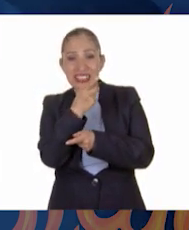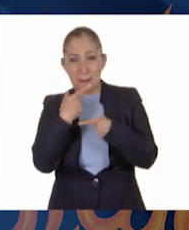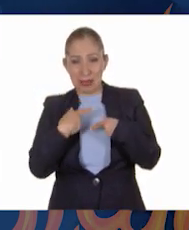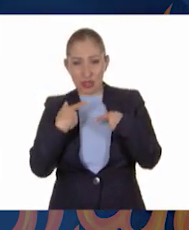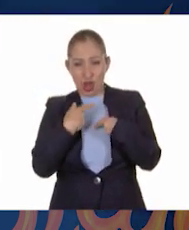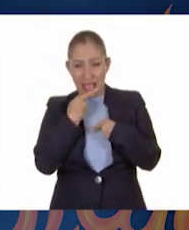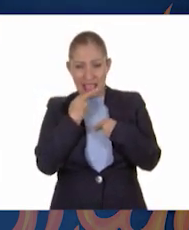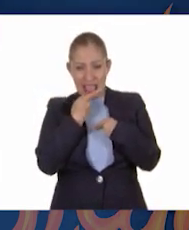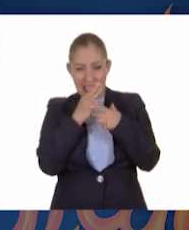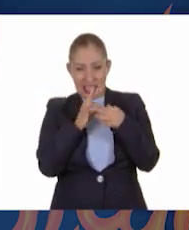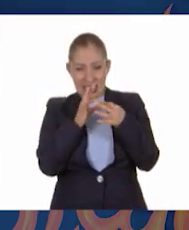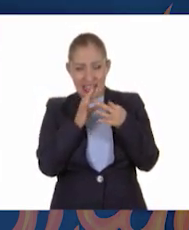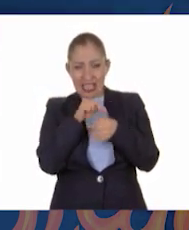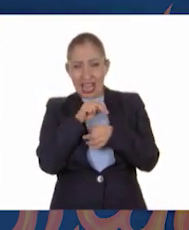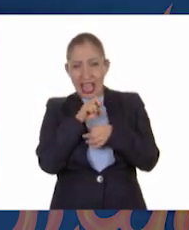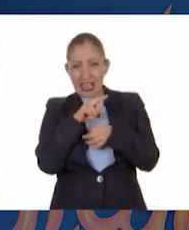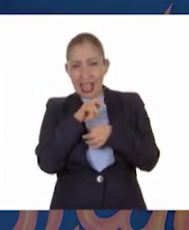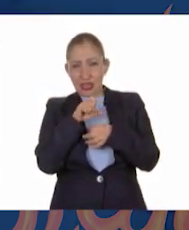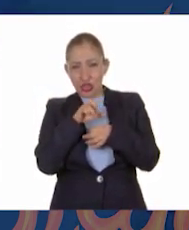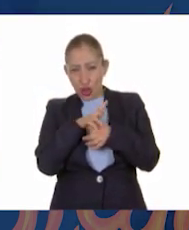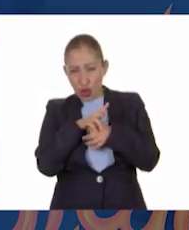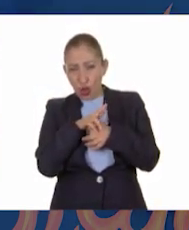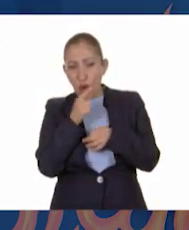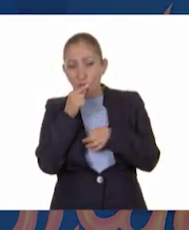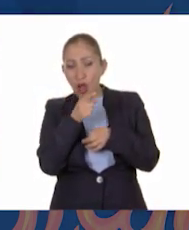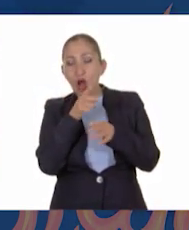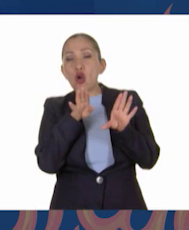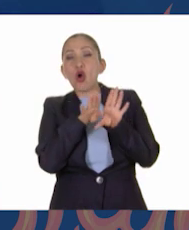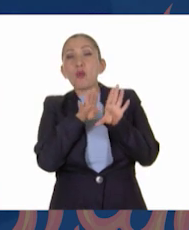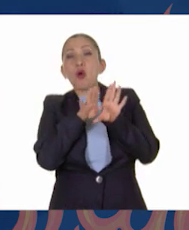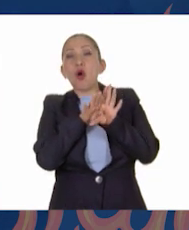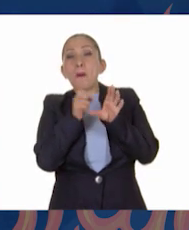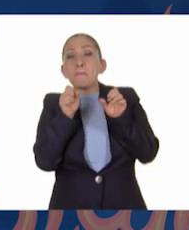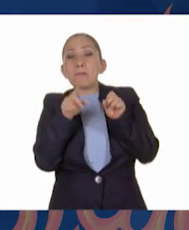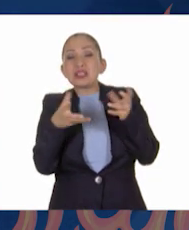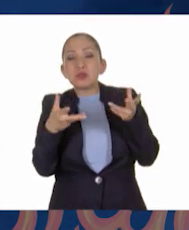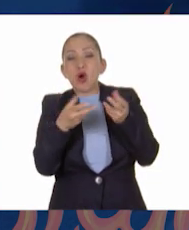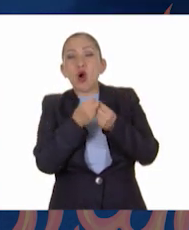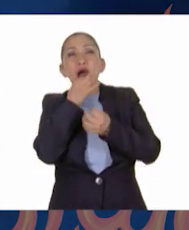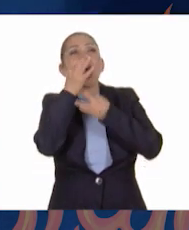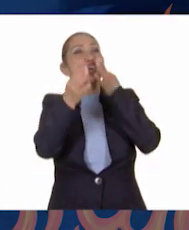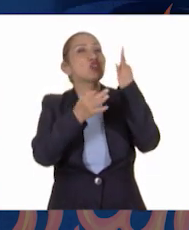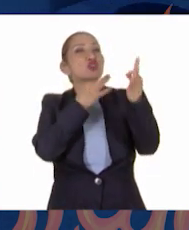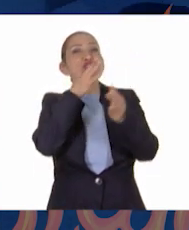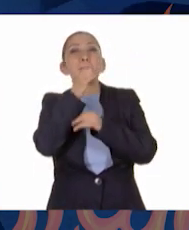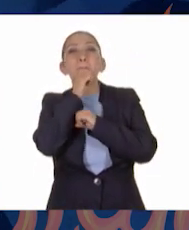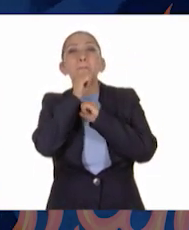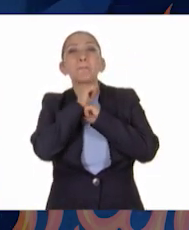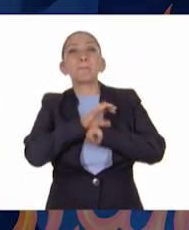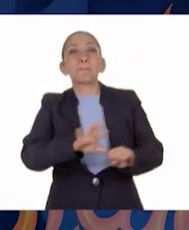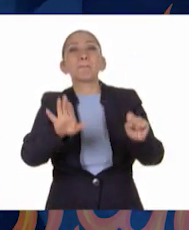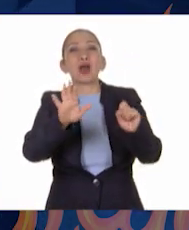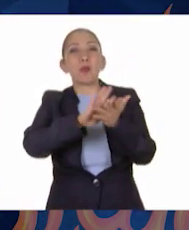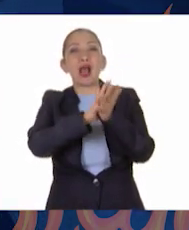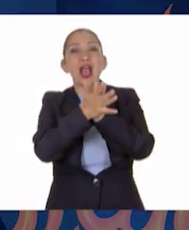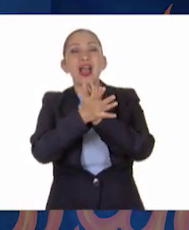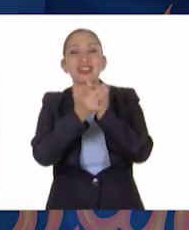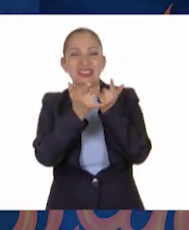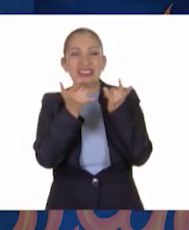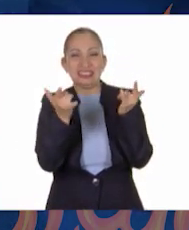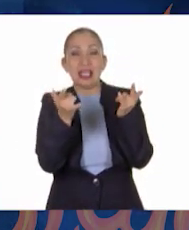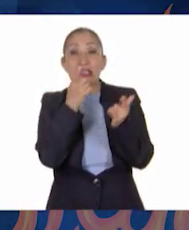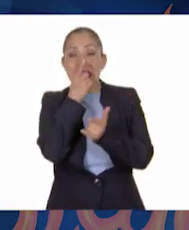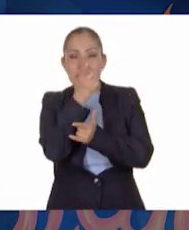el narrador y, pues vale la pena resaltarlo, forman parte del anuncio publicitario hecho cuento. Por